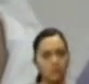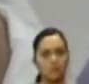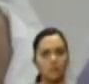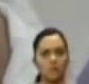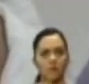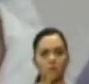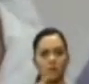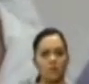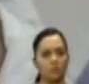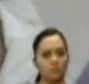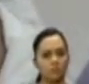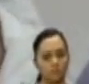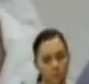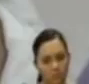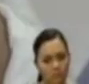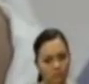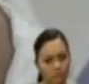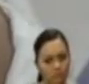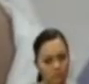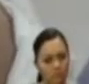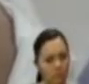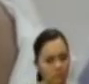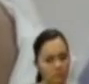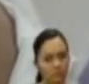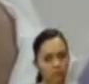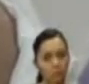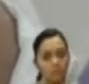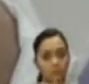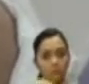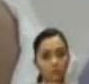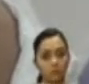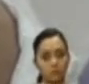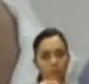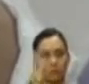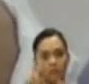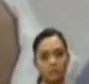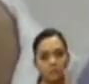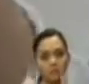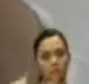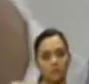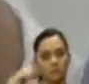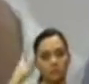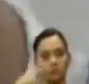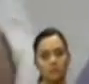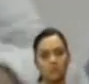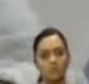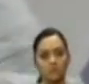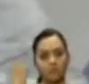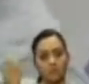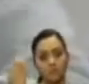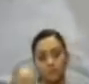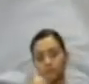aumentó utilidades, e incluso tenemos un fondo de liquidez de más de 2.000 millones de dólares en el extranjero en caso de emergencia.